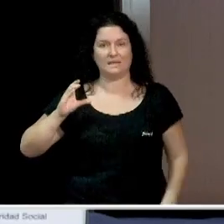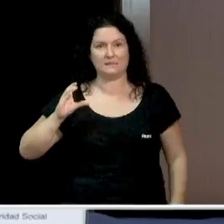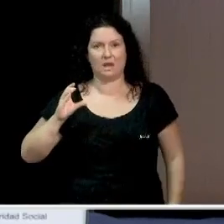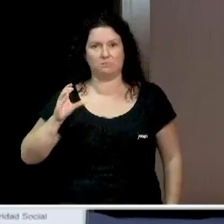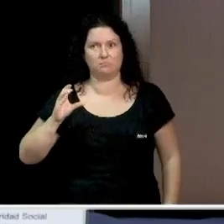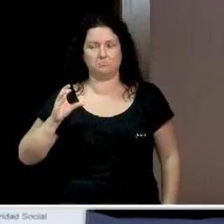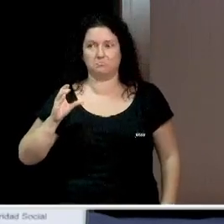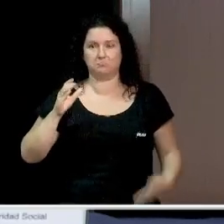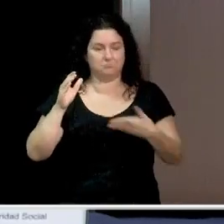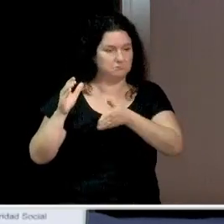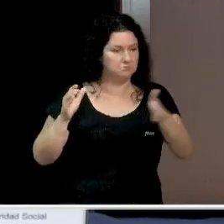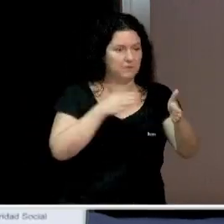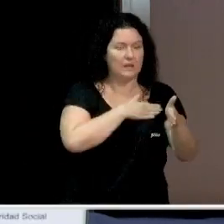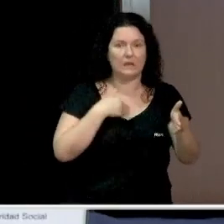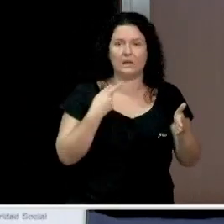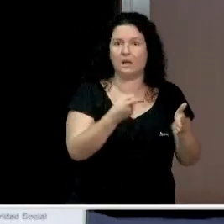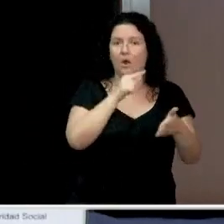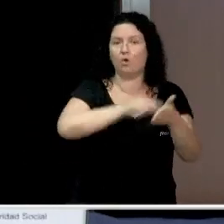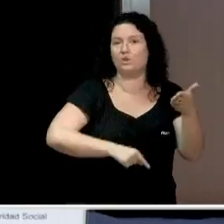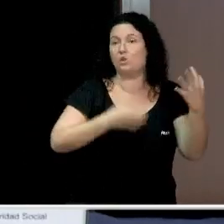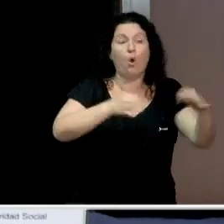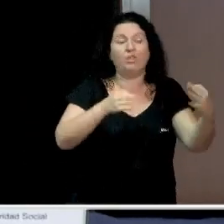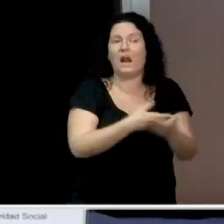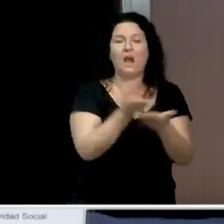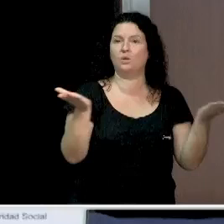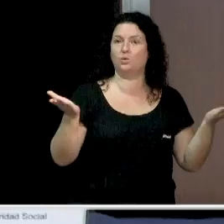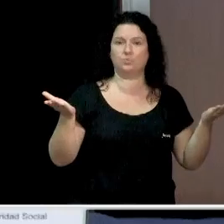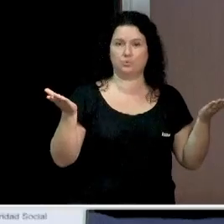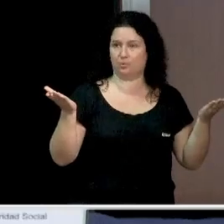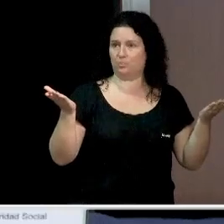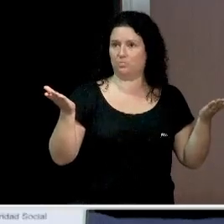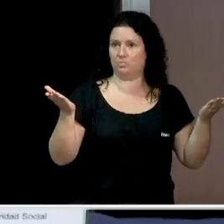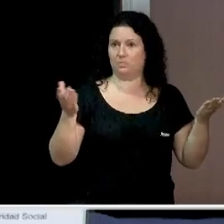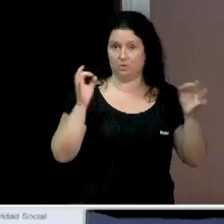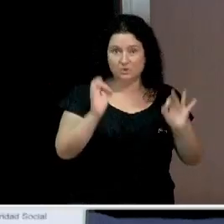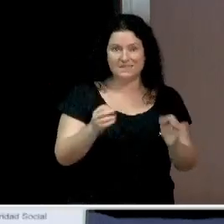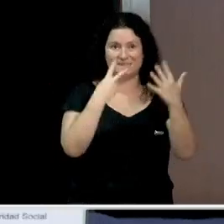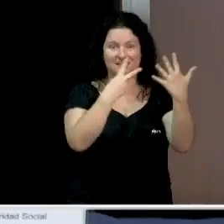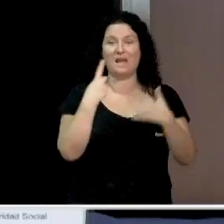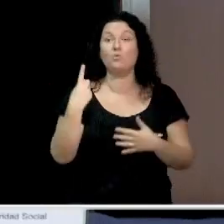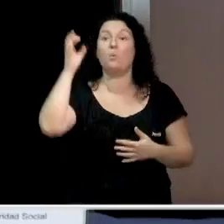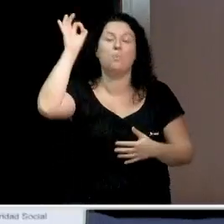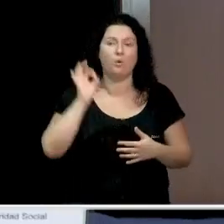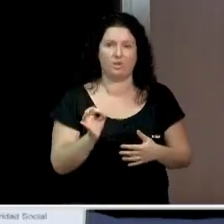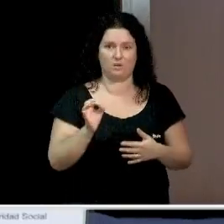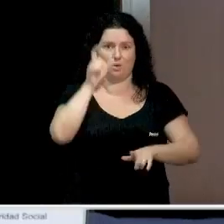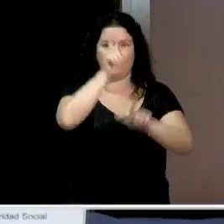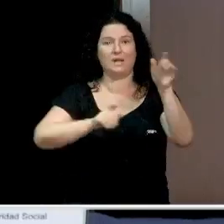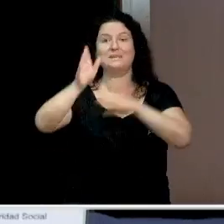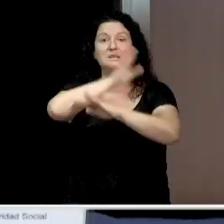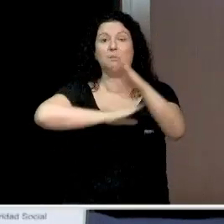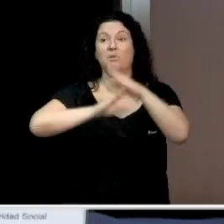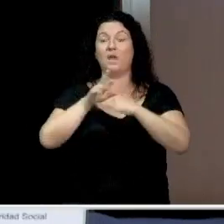y se optó por recurrir a los contratos comunes, como les decía antes, el 71% de la contratación de personas con